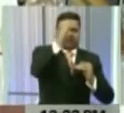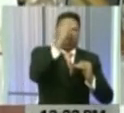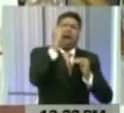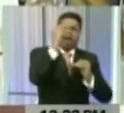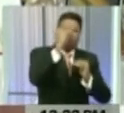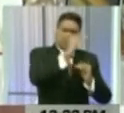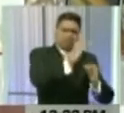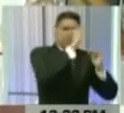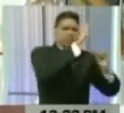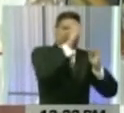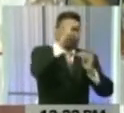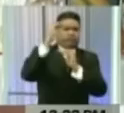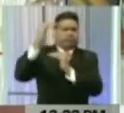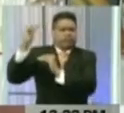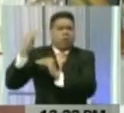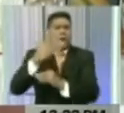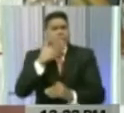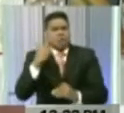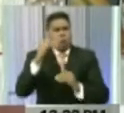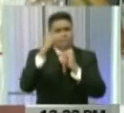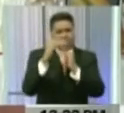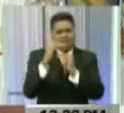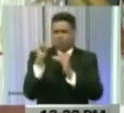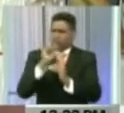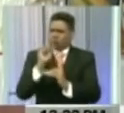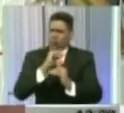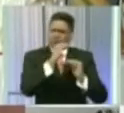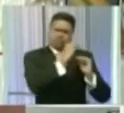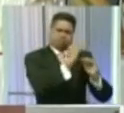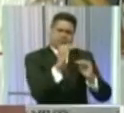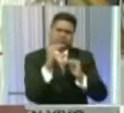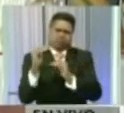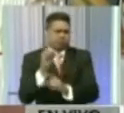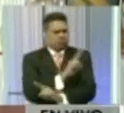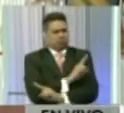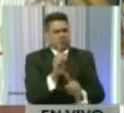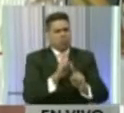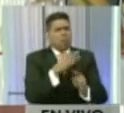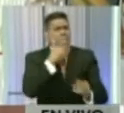en los anaqueles, colocas simplemente 500 mil unidades.